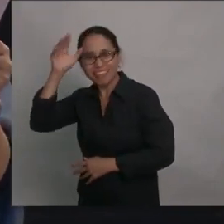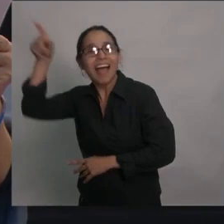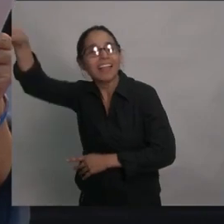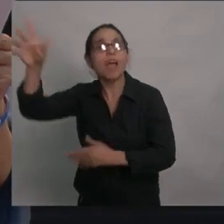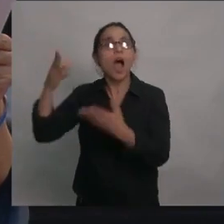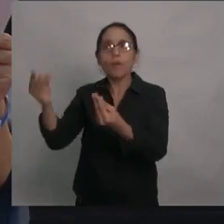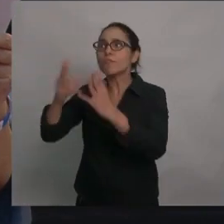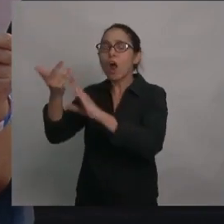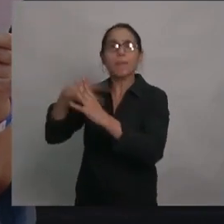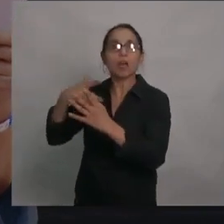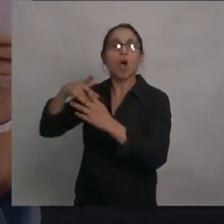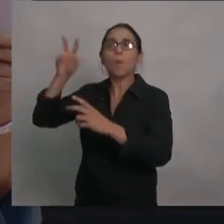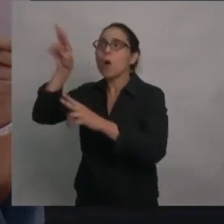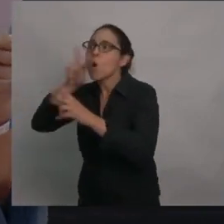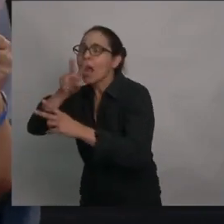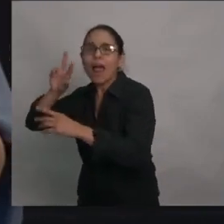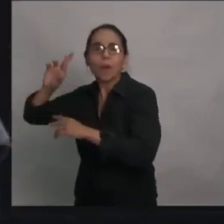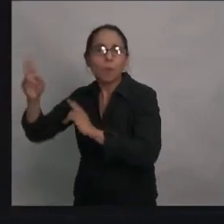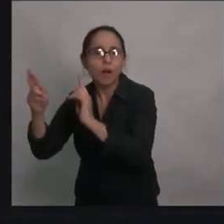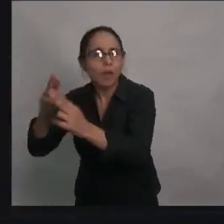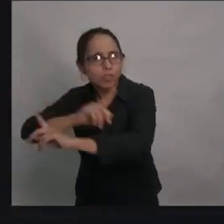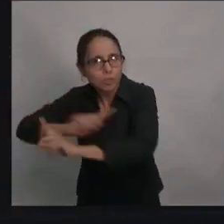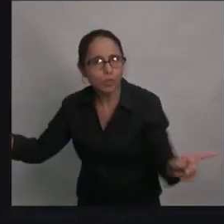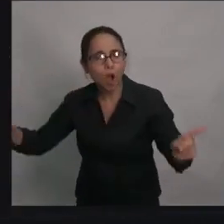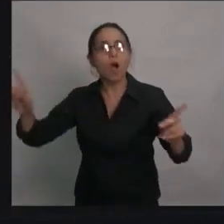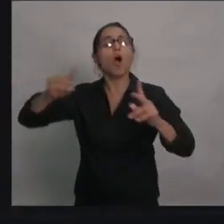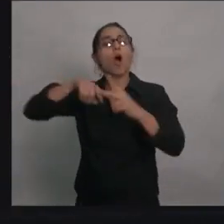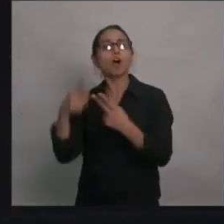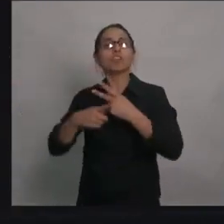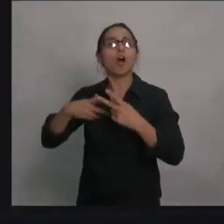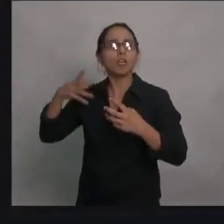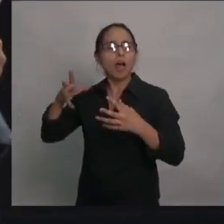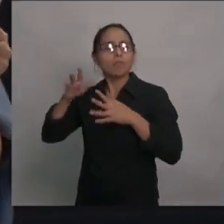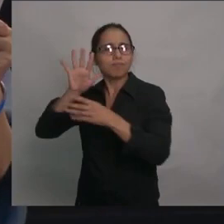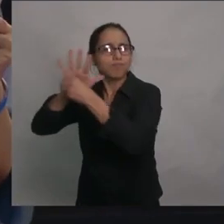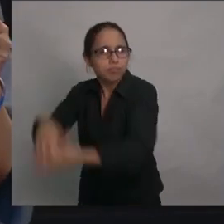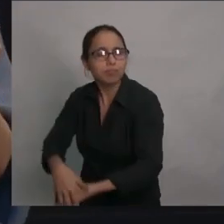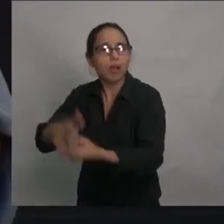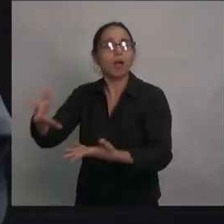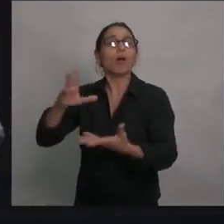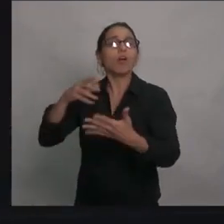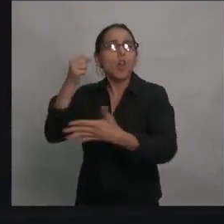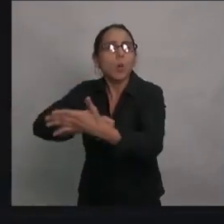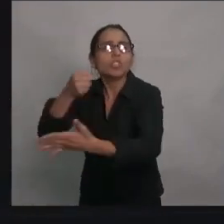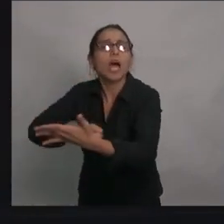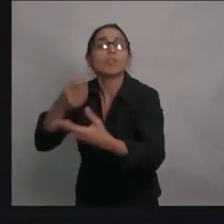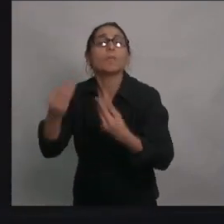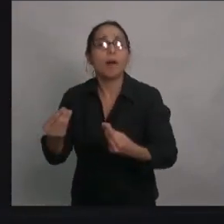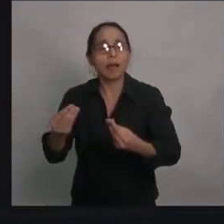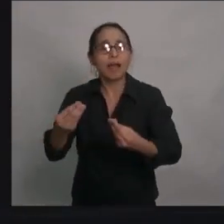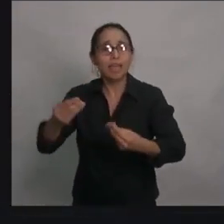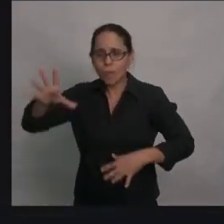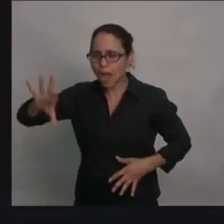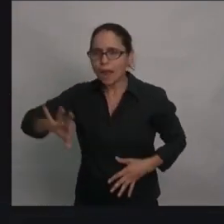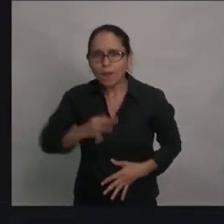Renzi, 250.000 de personas contra los ataques de Renzi a la sanidad pública, luchando por las condiciones de